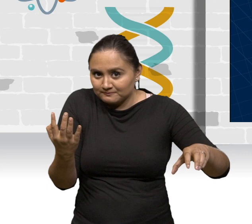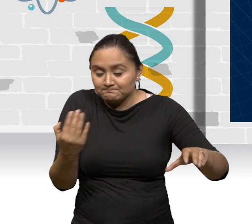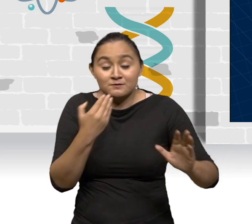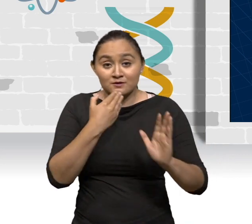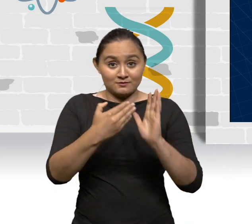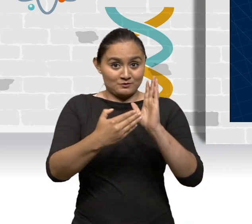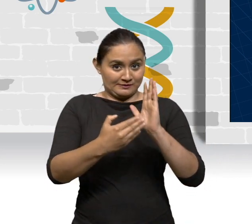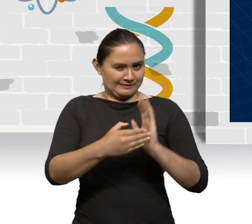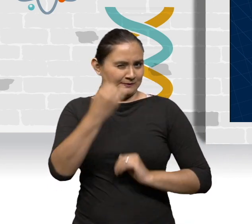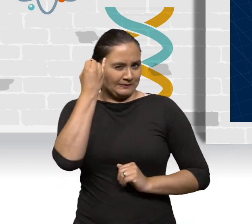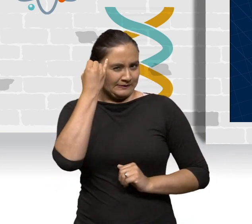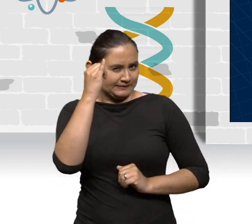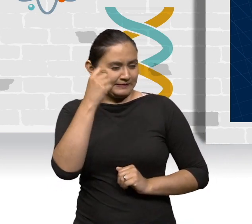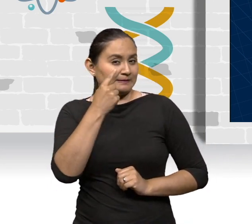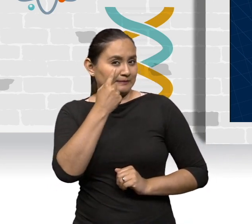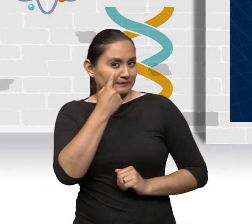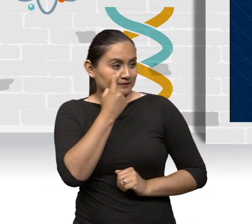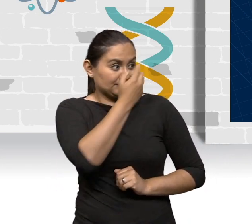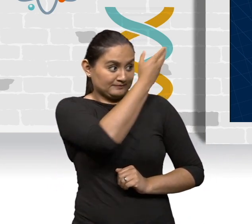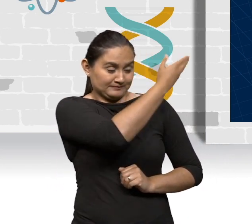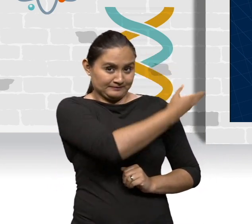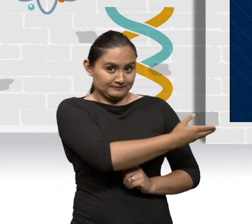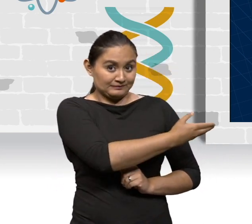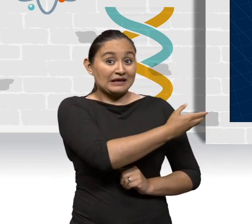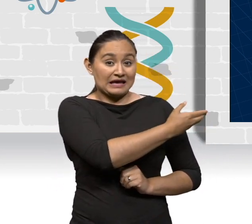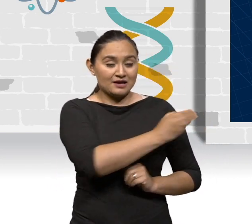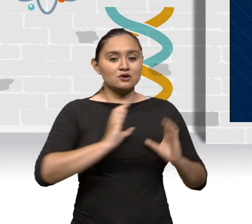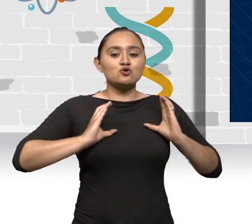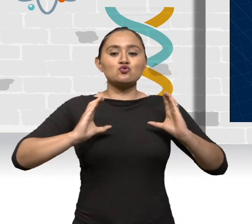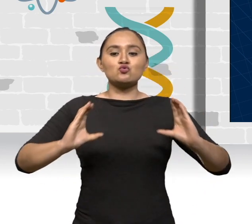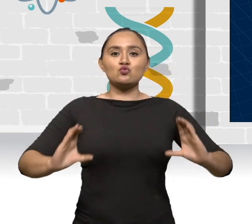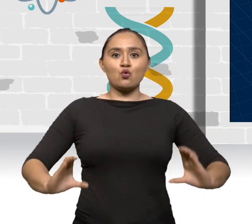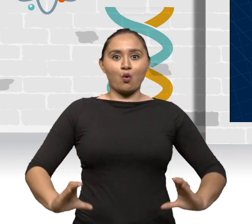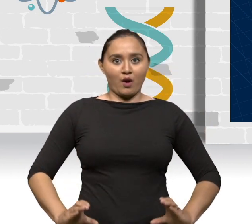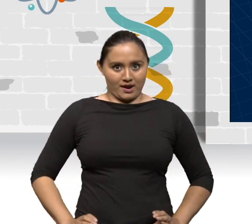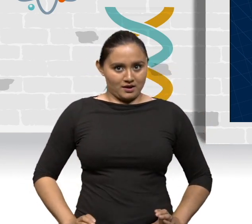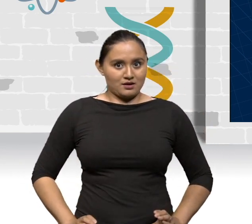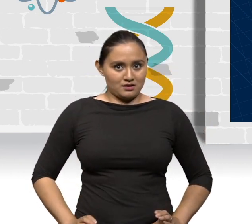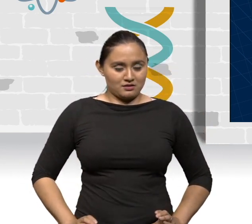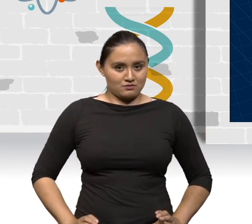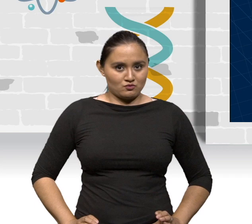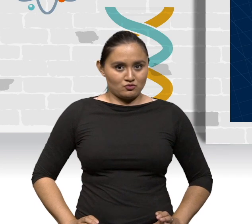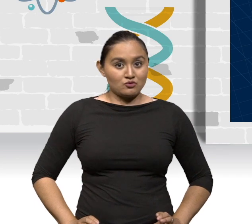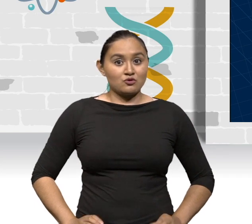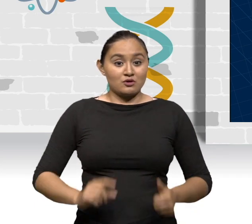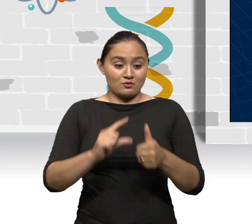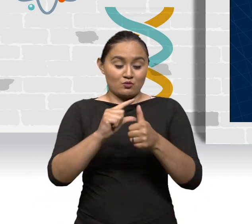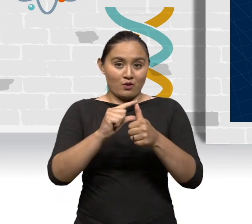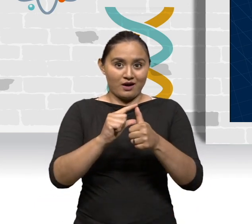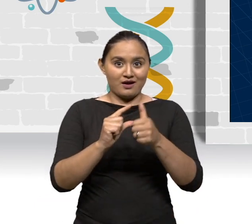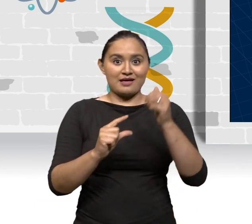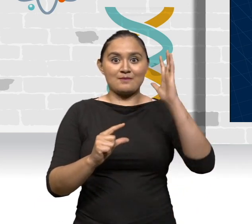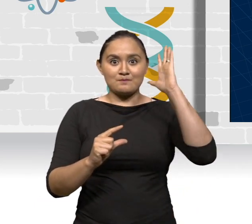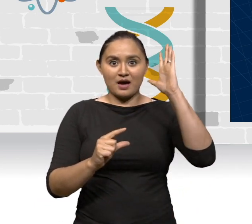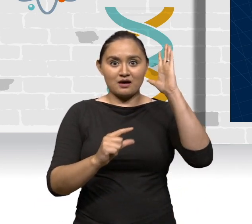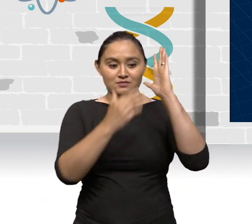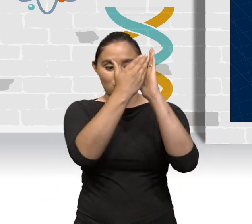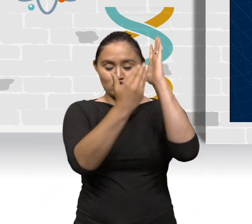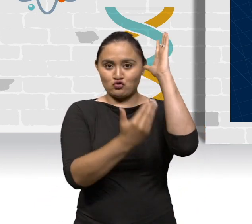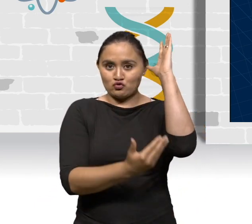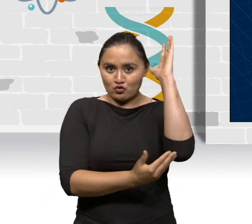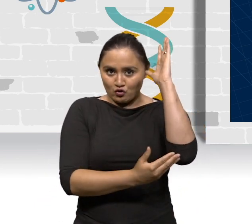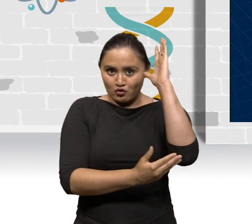medir una longitud, se usó en un principio las partes del cuerpo. Así surgieron unidades como pulgadas,